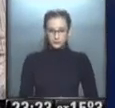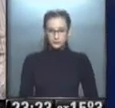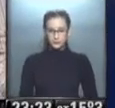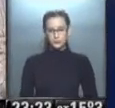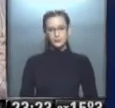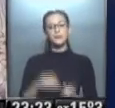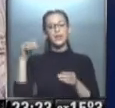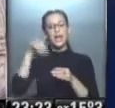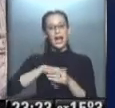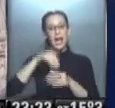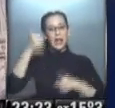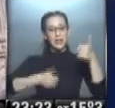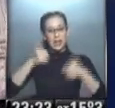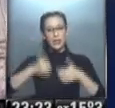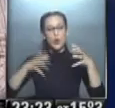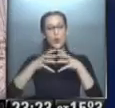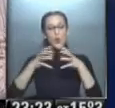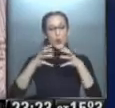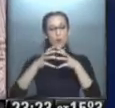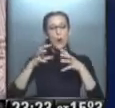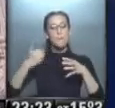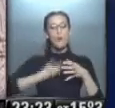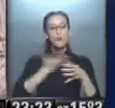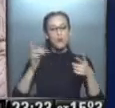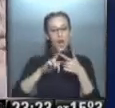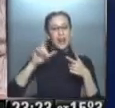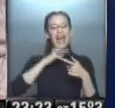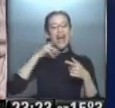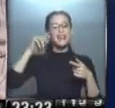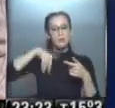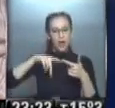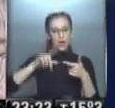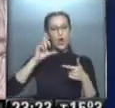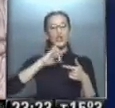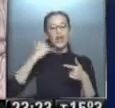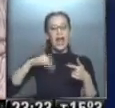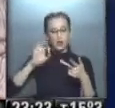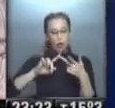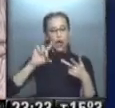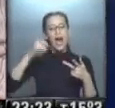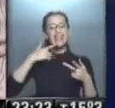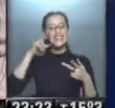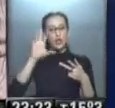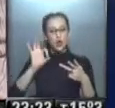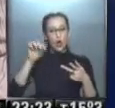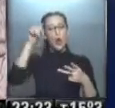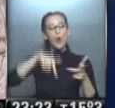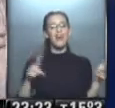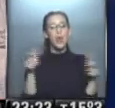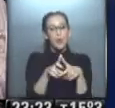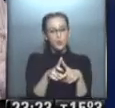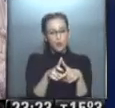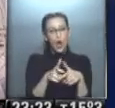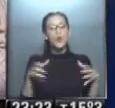Los candidatos de Camino Popular, Itaí Hadman, Claudio Lozano y Fabio Astero, se reunieron con trabajadores de la agrupación Germán Abdala